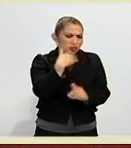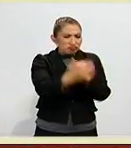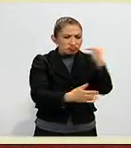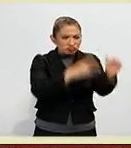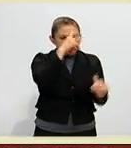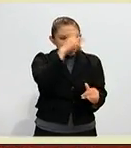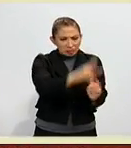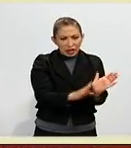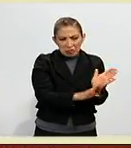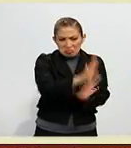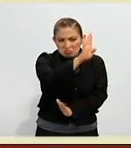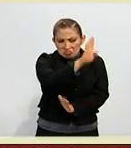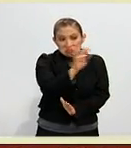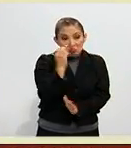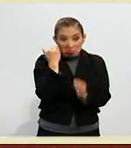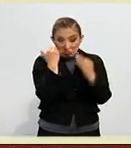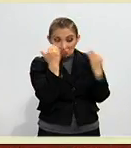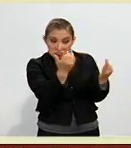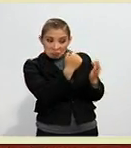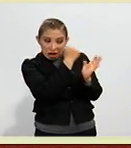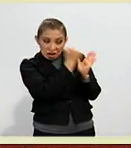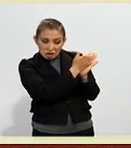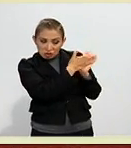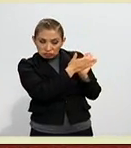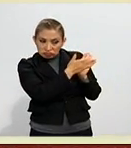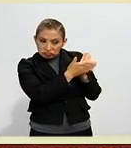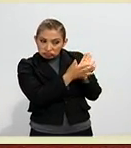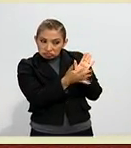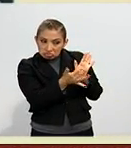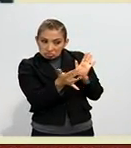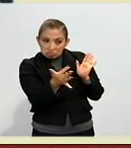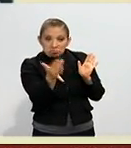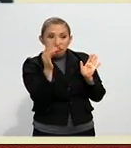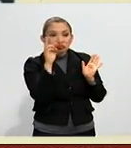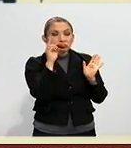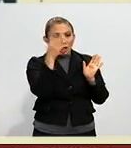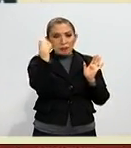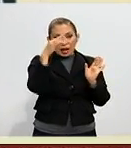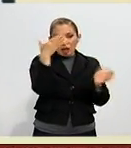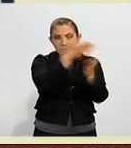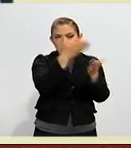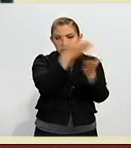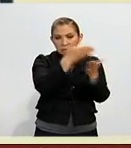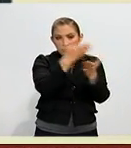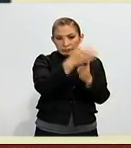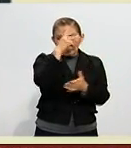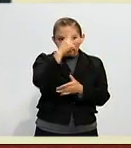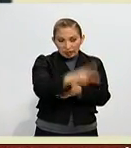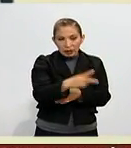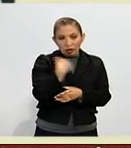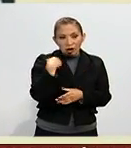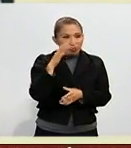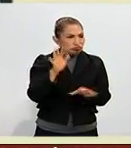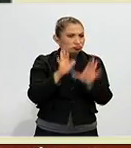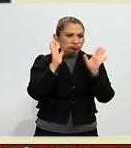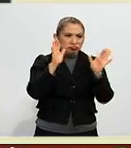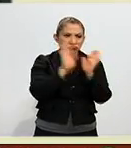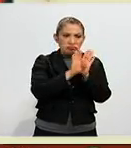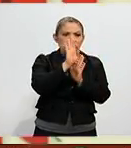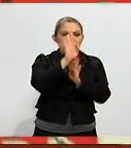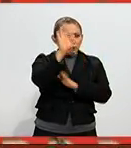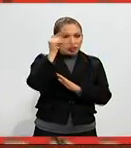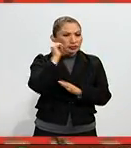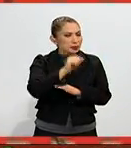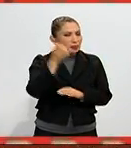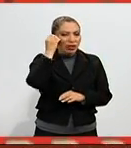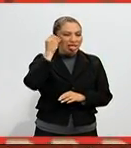de México, y yo he sido testigo en los últimos años que he viajado muchísimas veces a México, ha sido extraordinario, y siempre